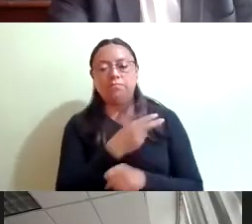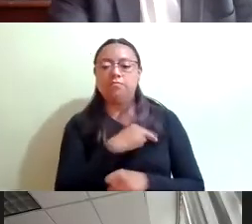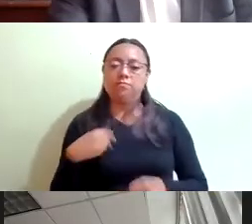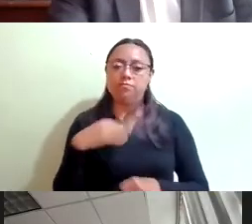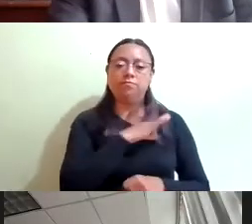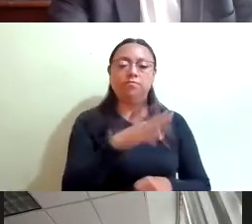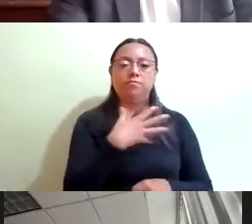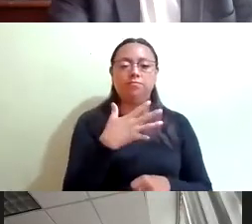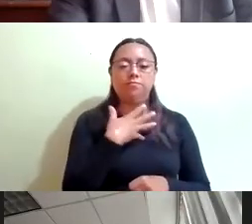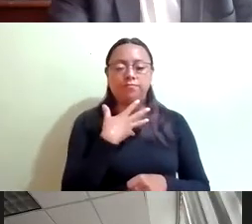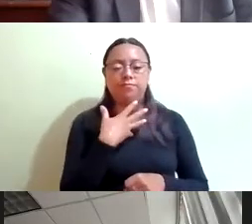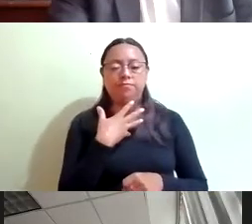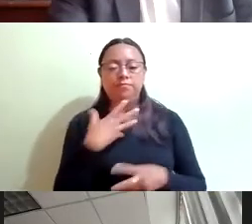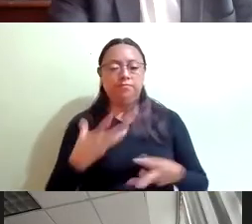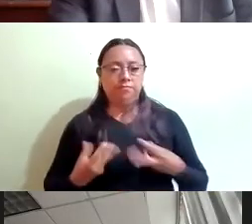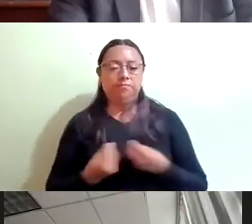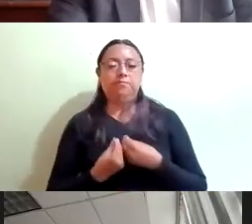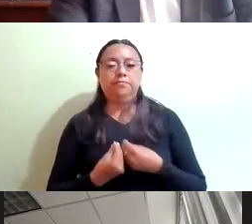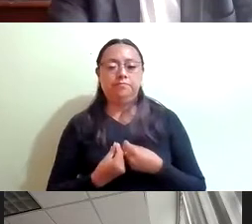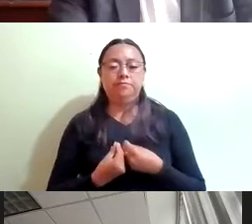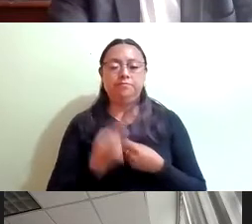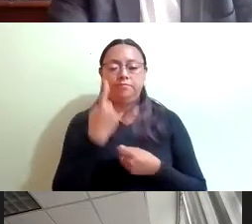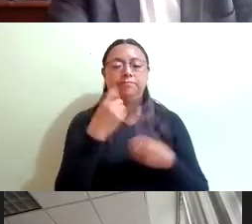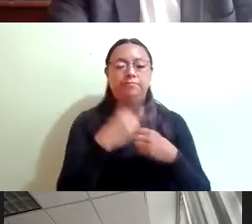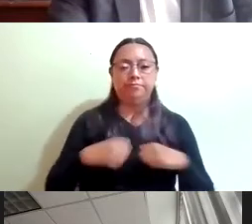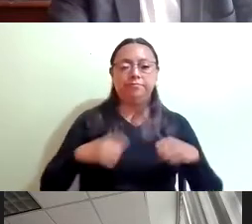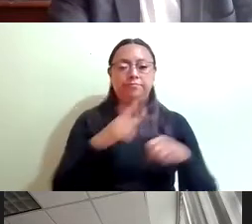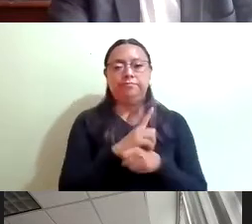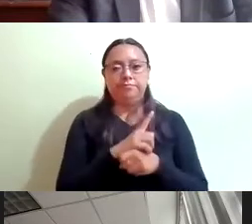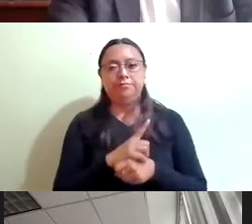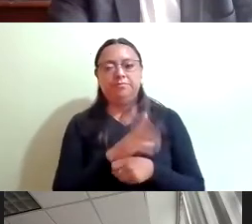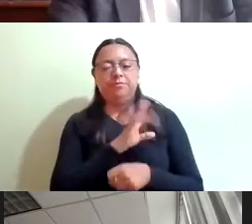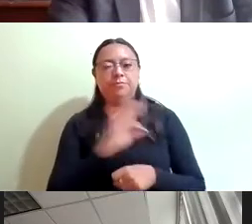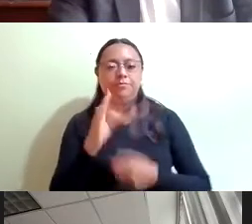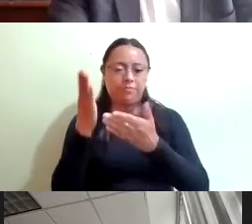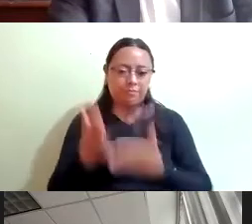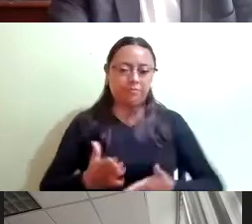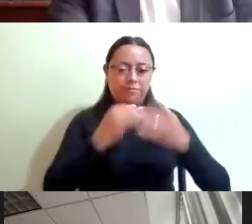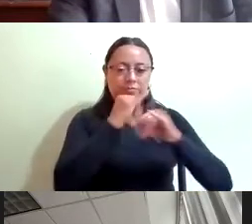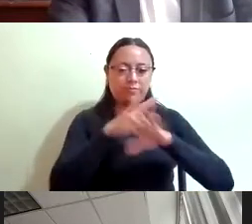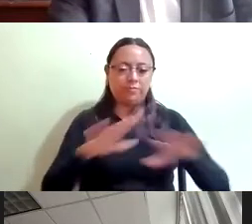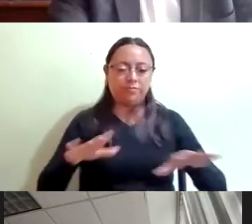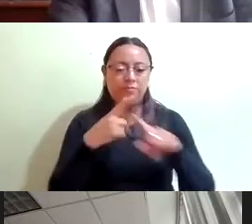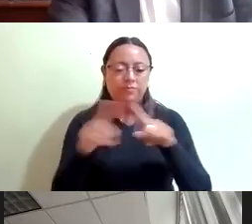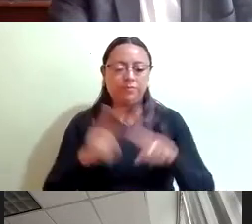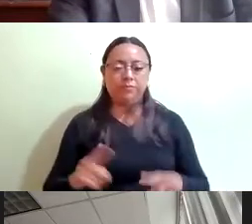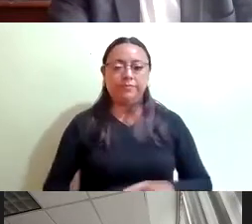2 ocasiones la oportunidad de que nos dé los informes respectivos